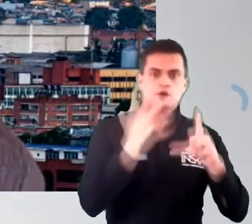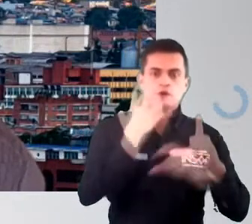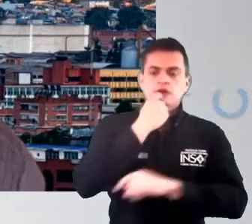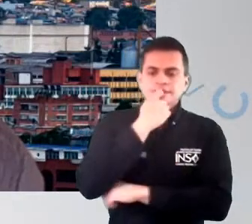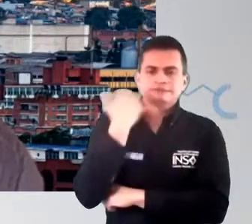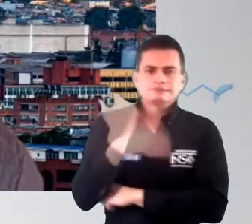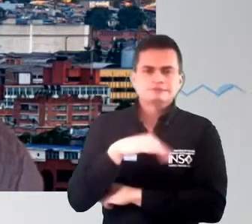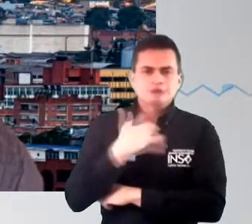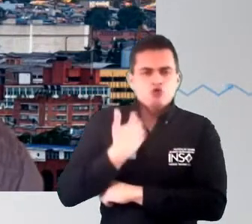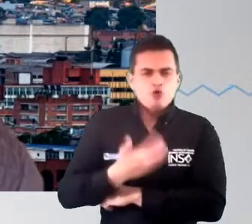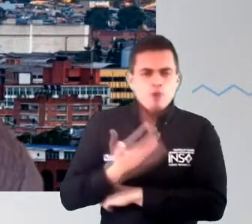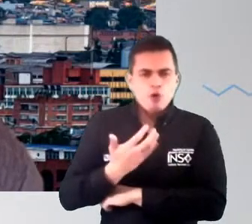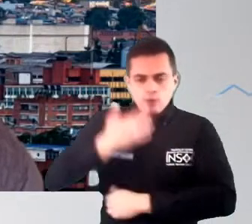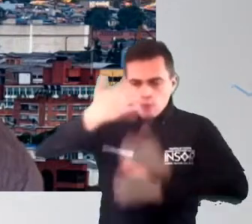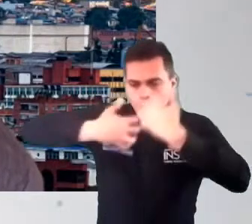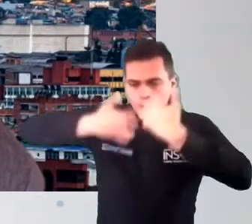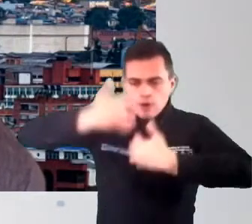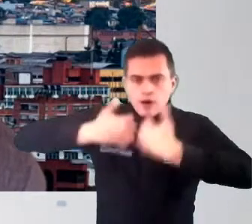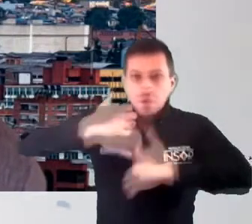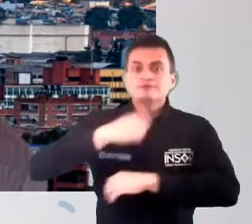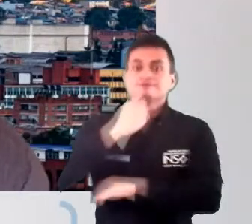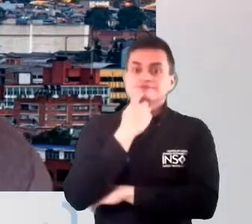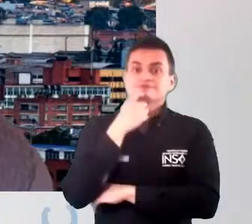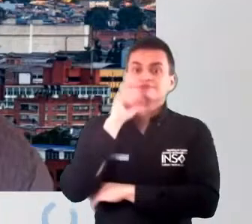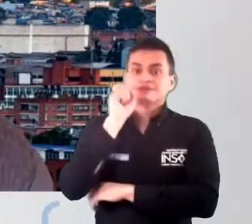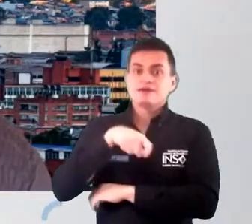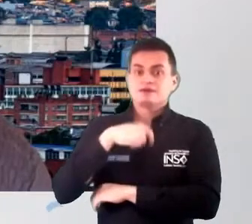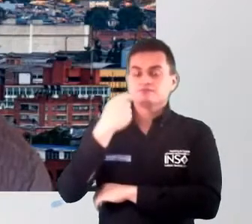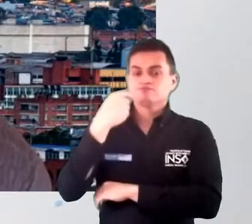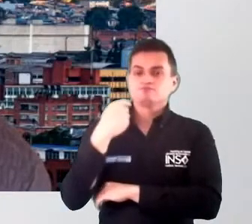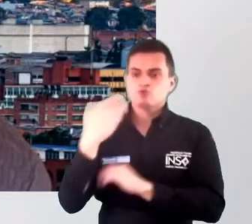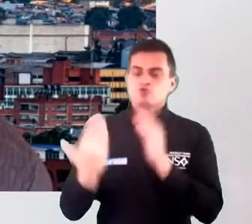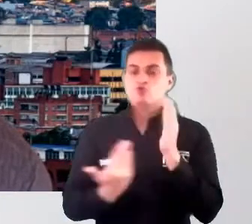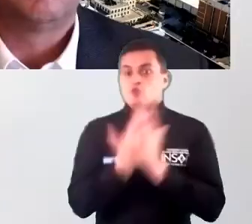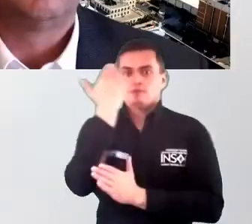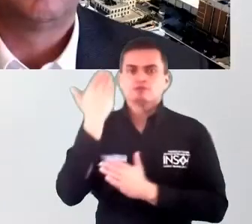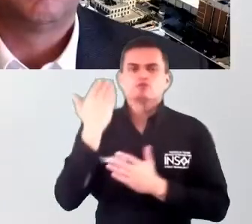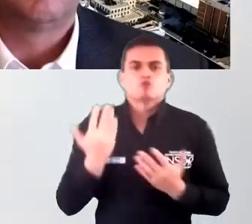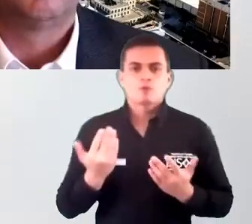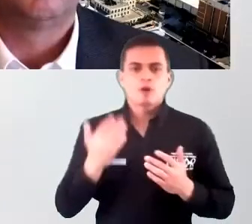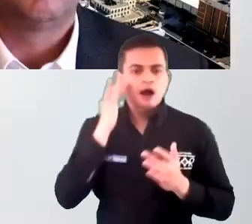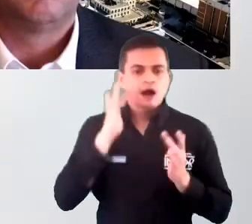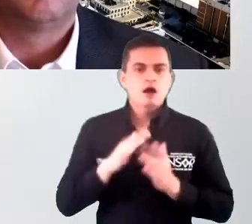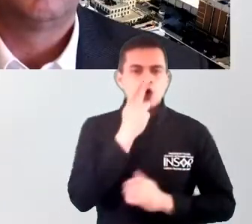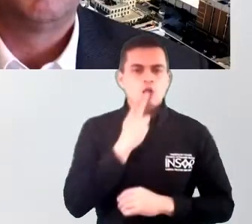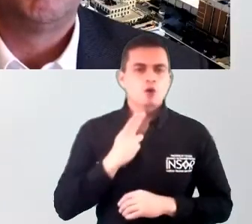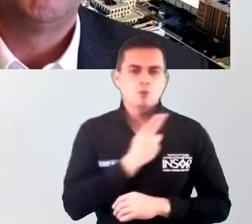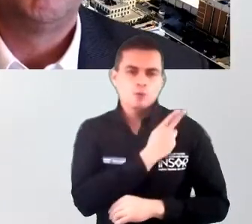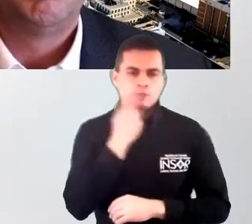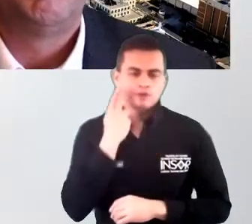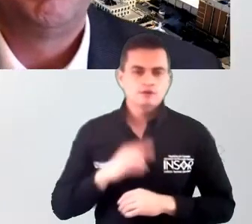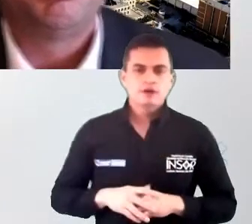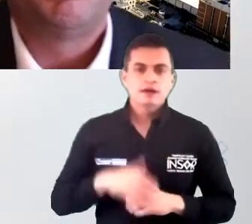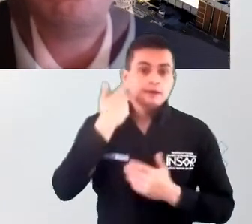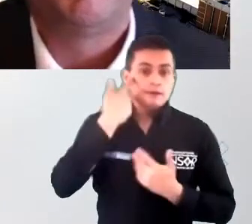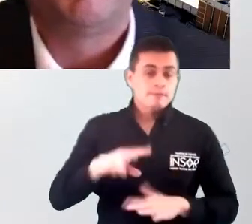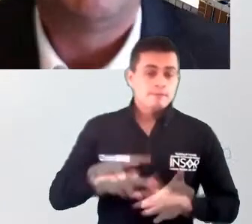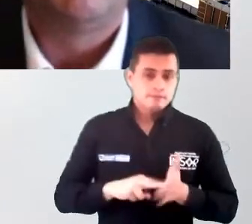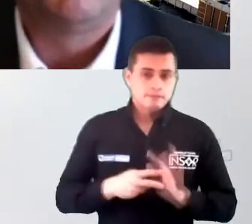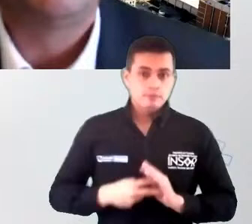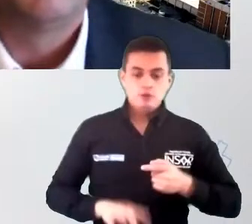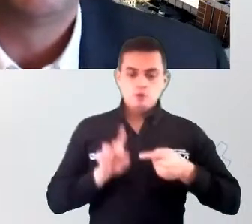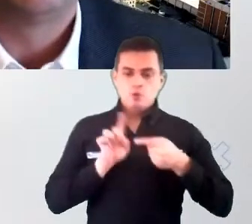cuenta los distintos niveles de compromiso. Entonces, hay como dos grandes tensiones. Una es la